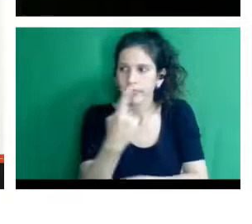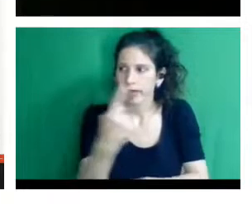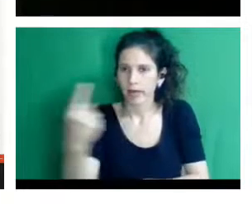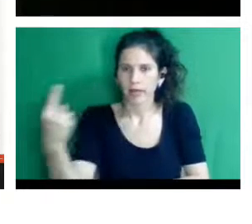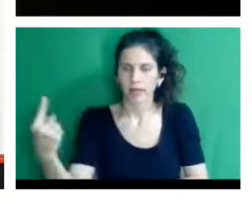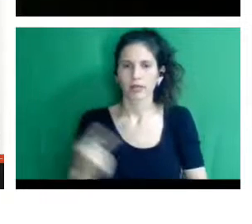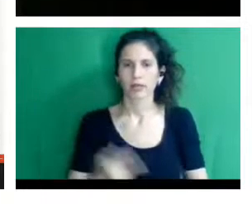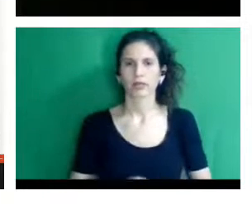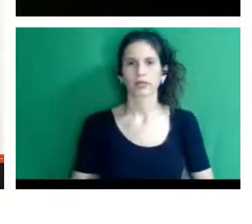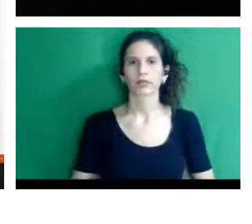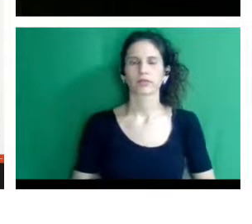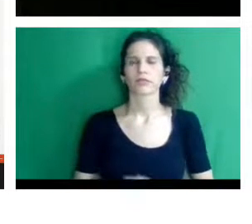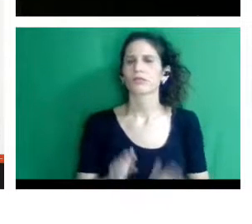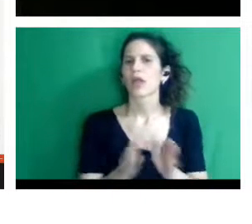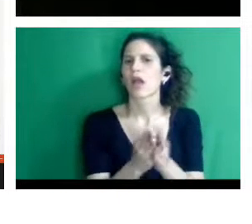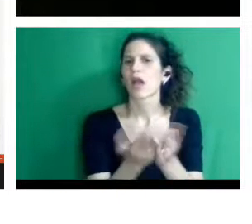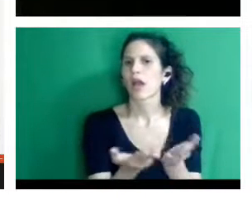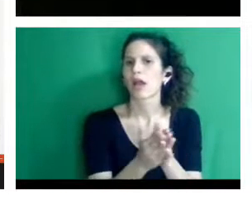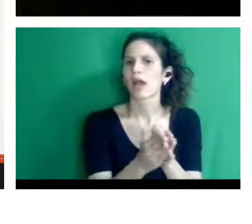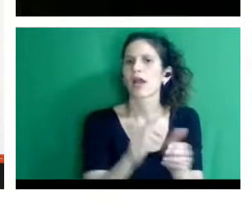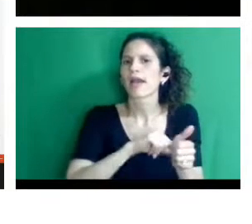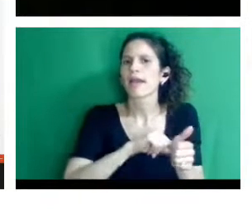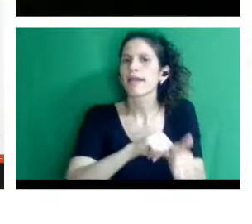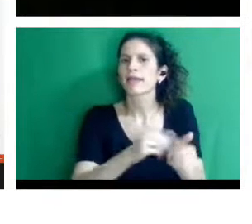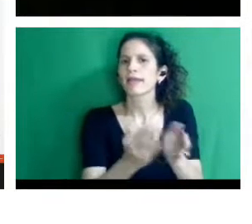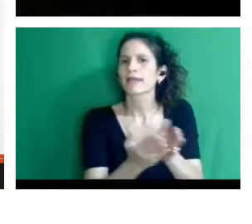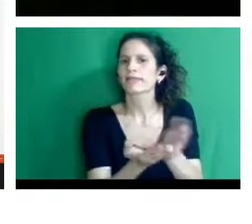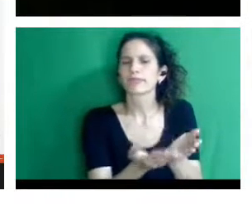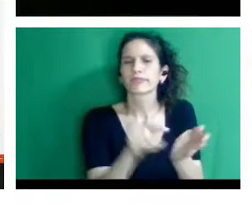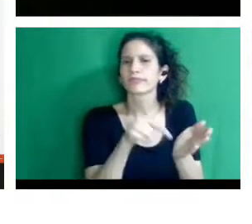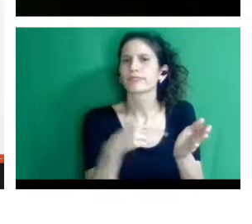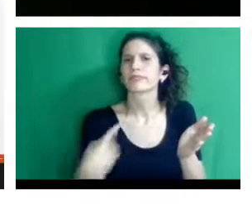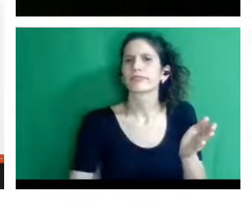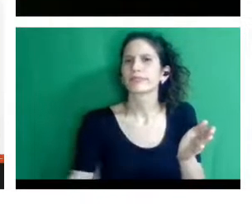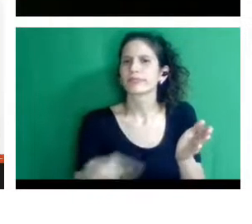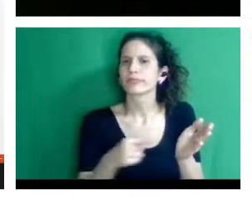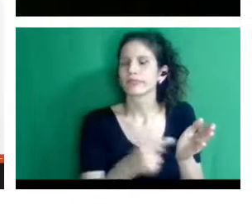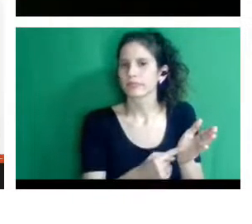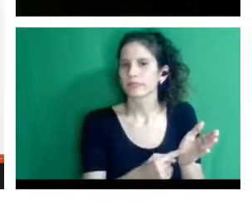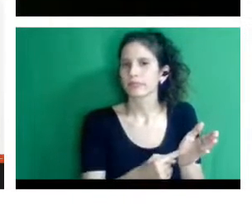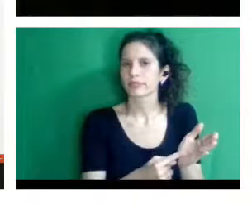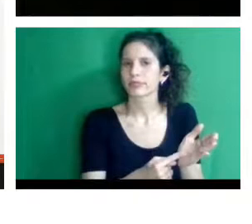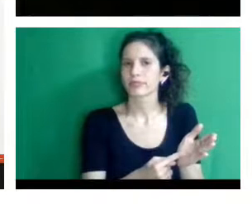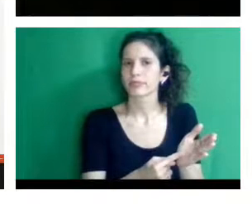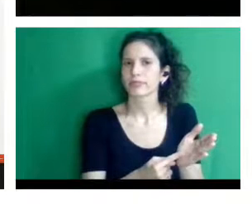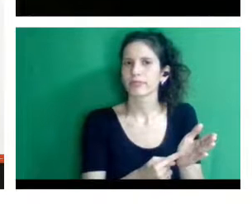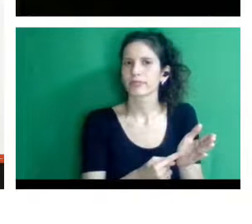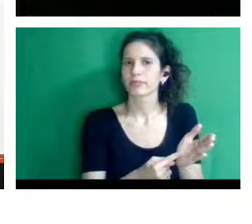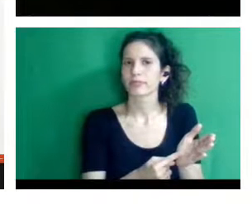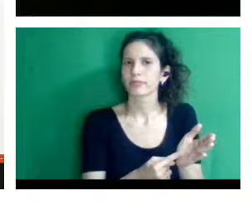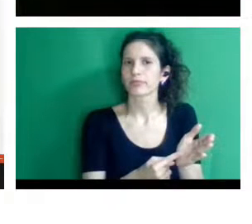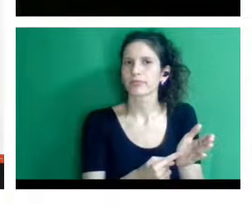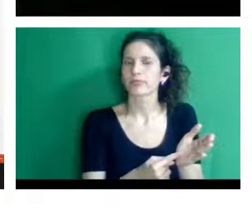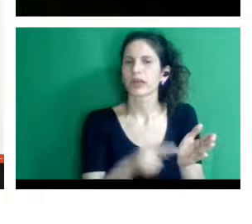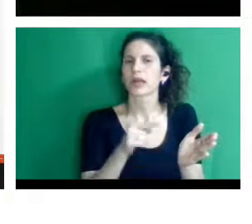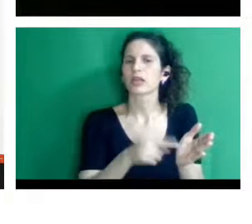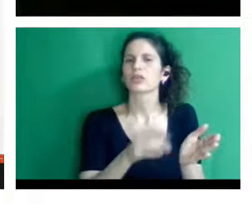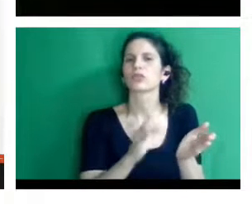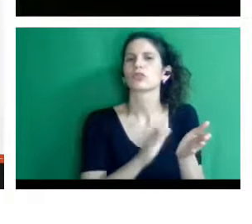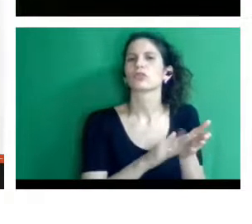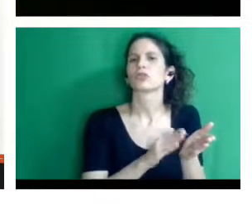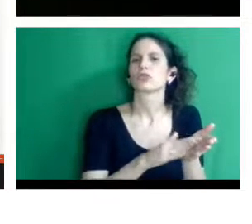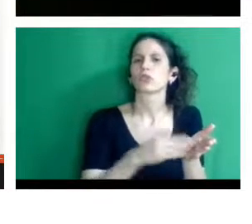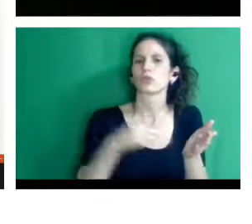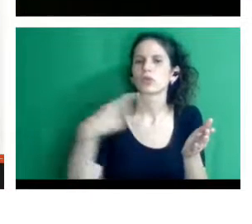universal? Mediante la guía de diseño se entrega a la comunidad interesada en la infraestructura deportiva y recreativa los